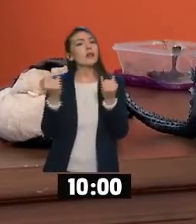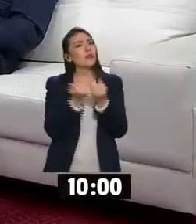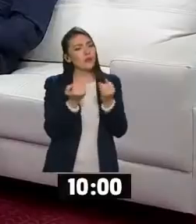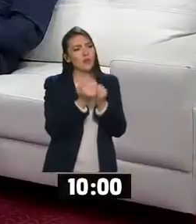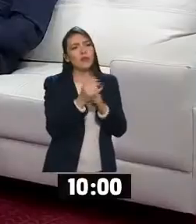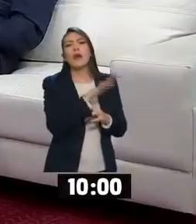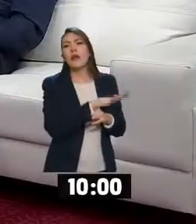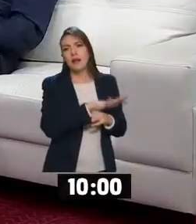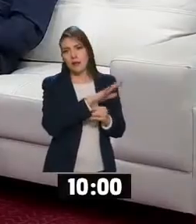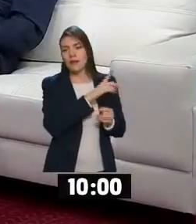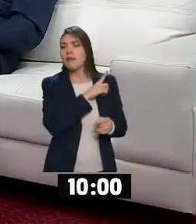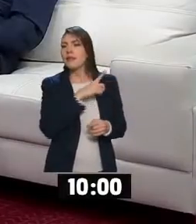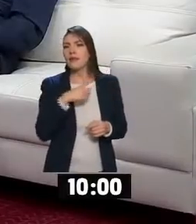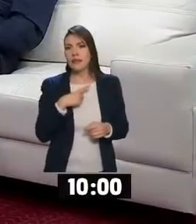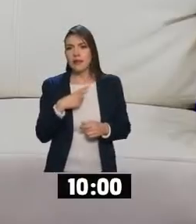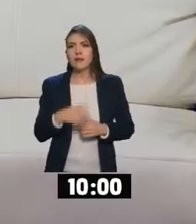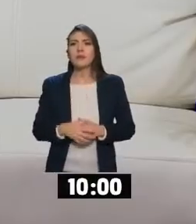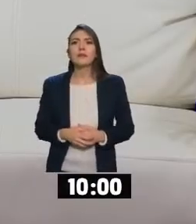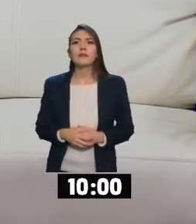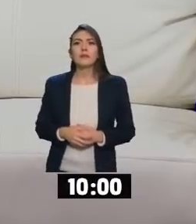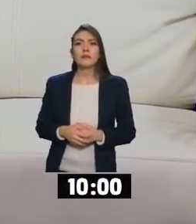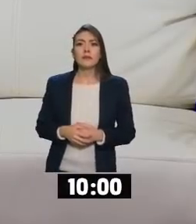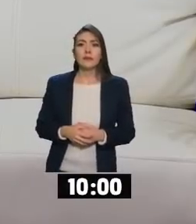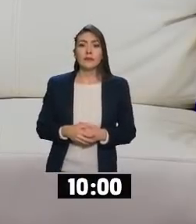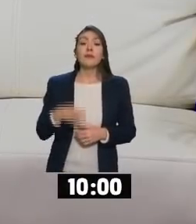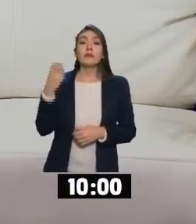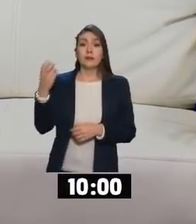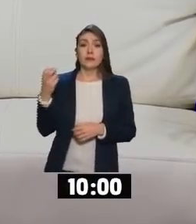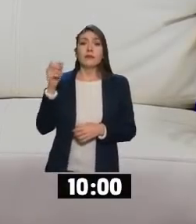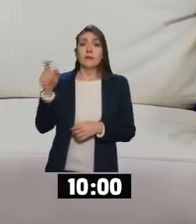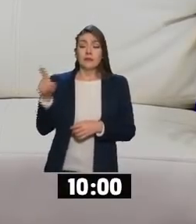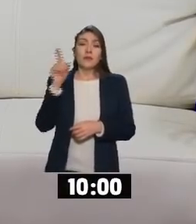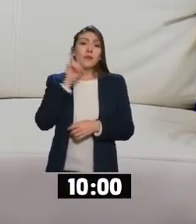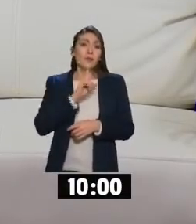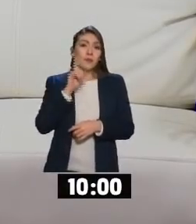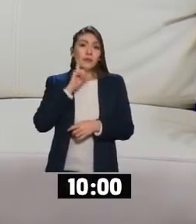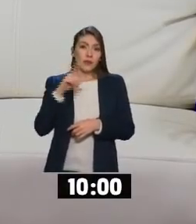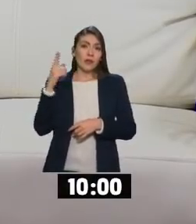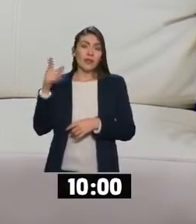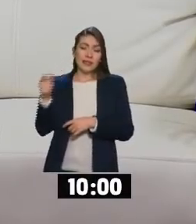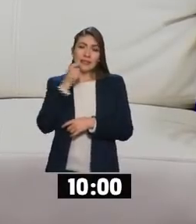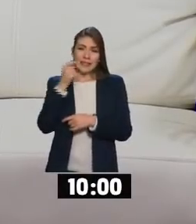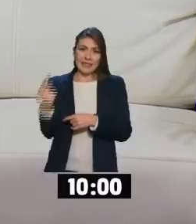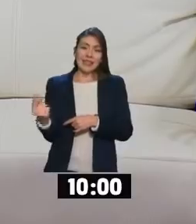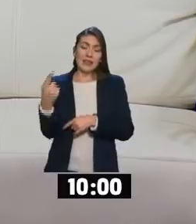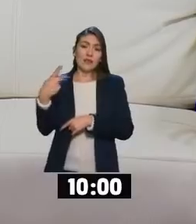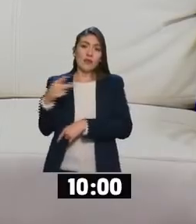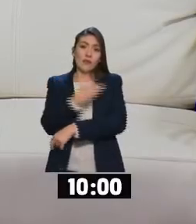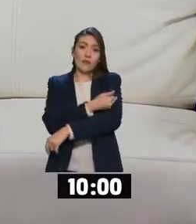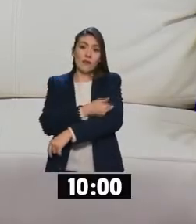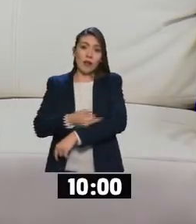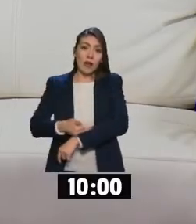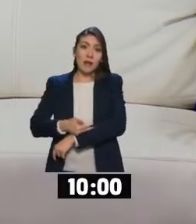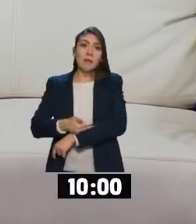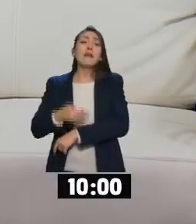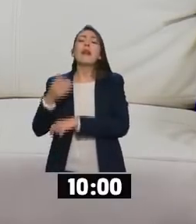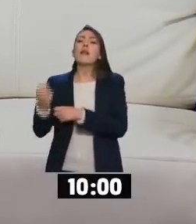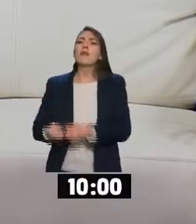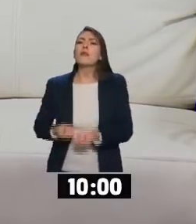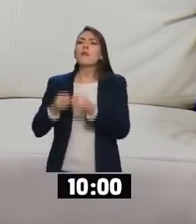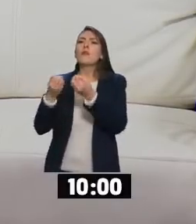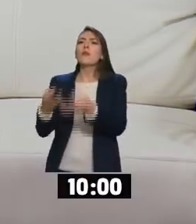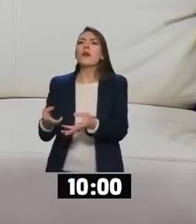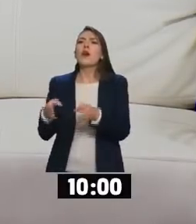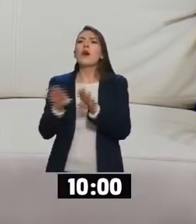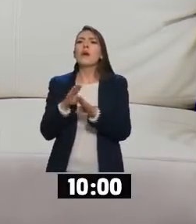Para cerrar y amarrar el comentario, déjame decirte que a la familia de la competidora le ofrecieron una granja nueva y animales y cambiar el